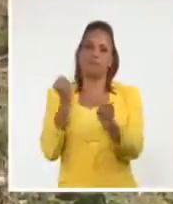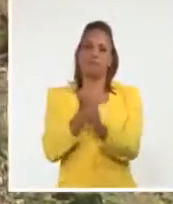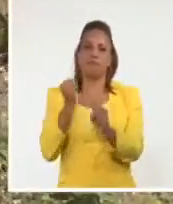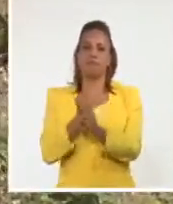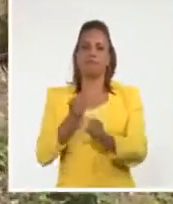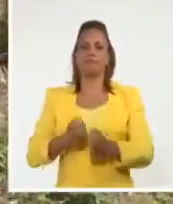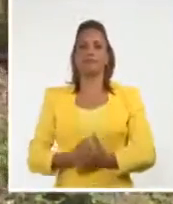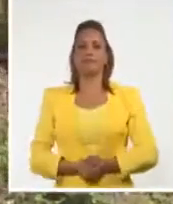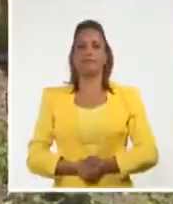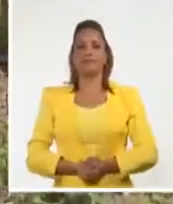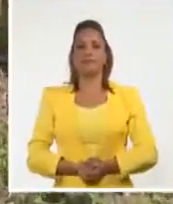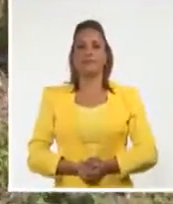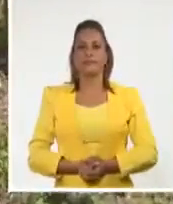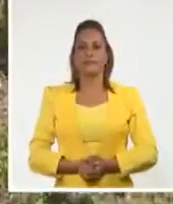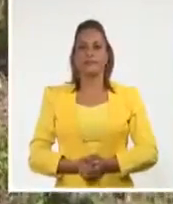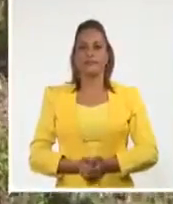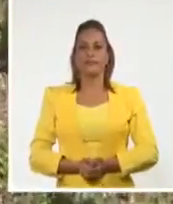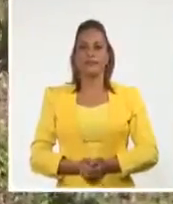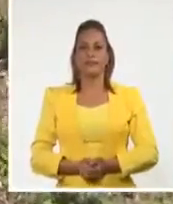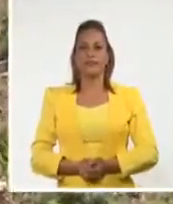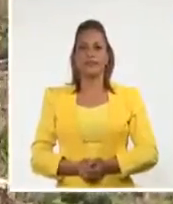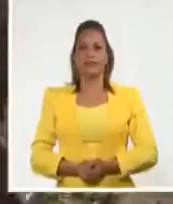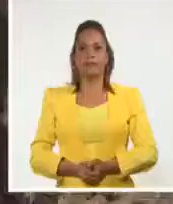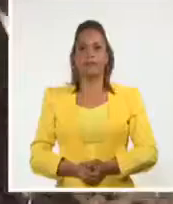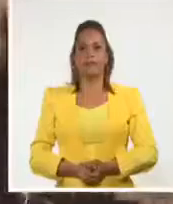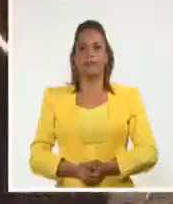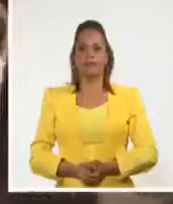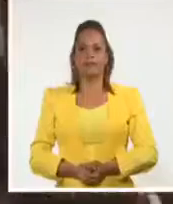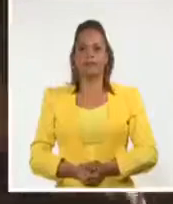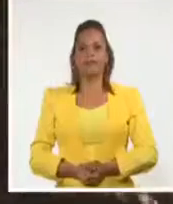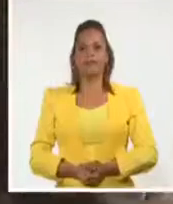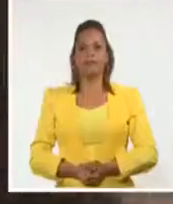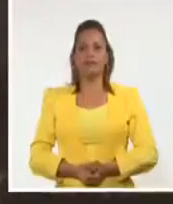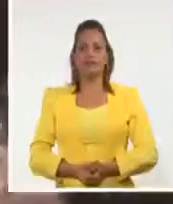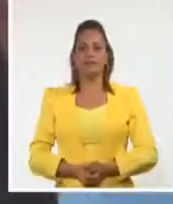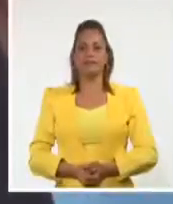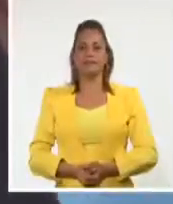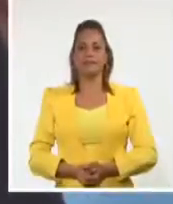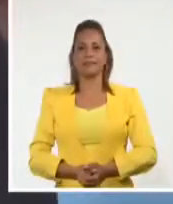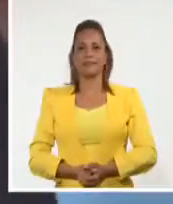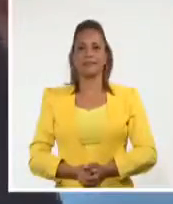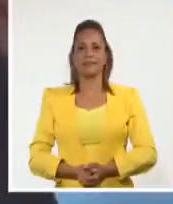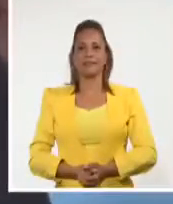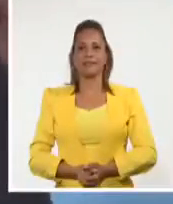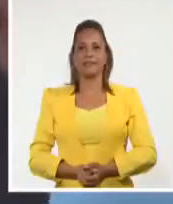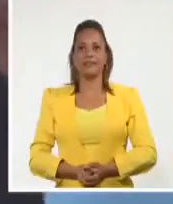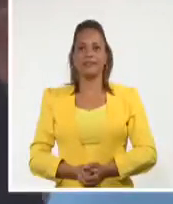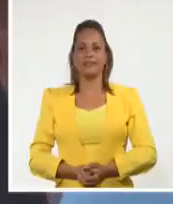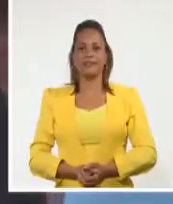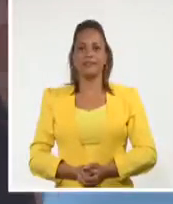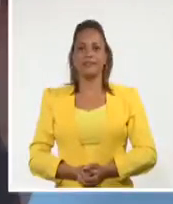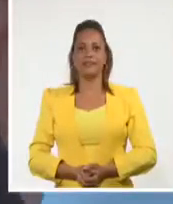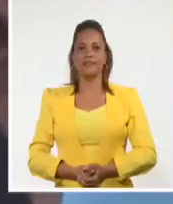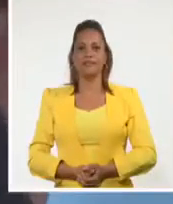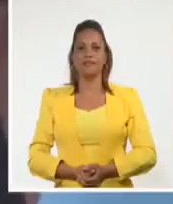tierra y de paisano, qué privilegio que soy cubano.